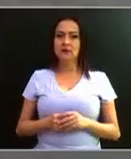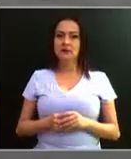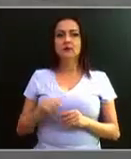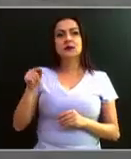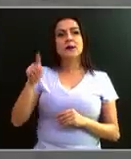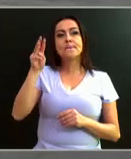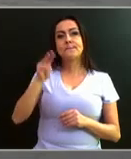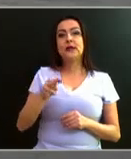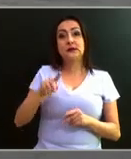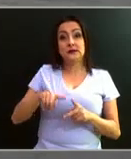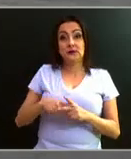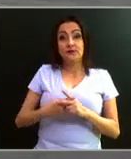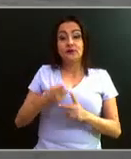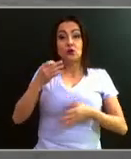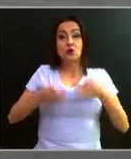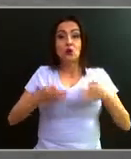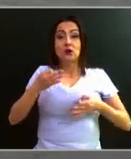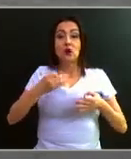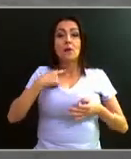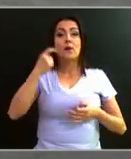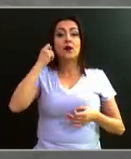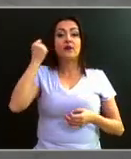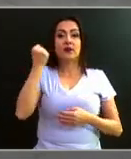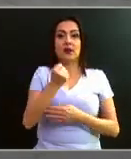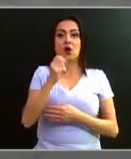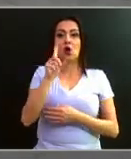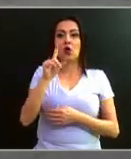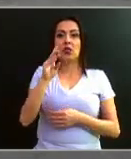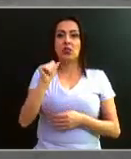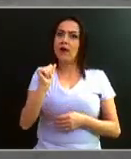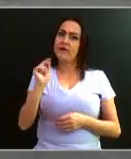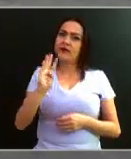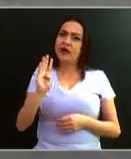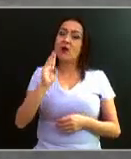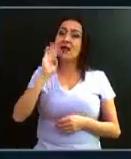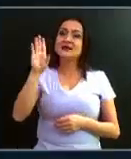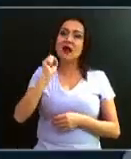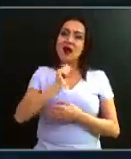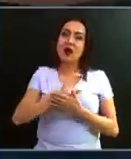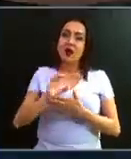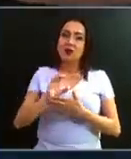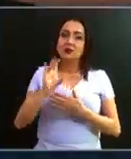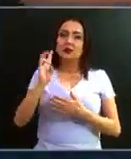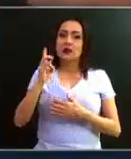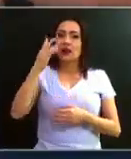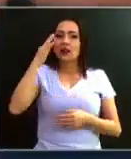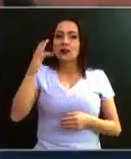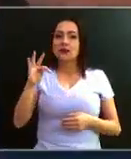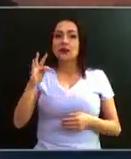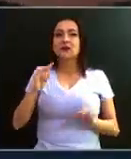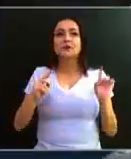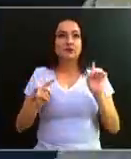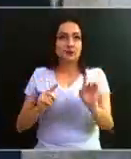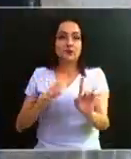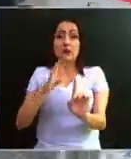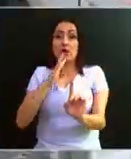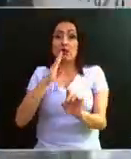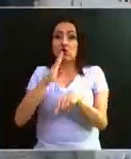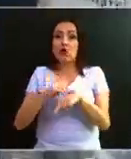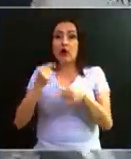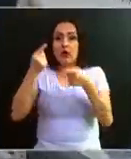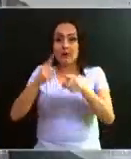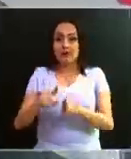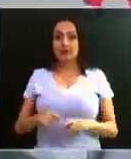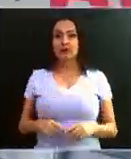Este martes iniciará el juicio por el femicidio de Loida Villalobos en San Carlos. 7 testigos rendirán su testimonio sobre lo